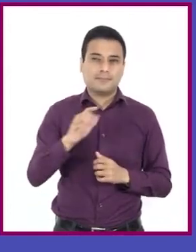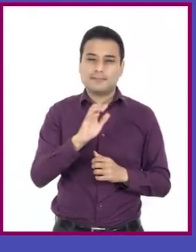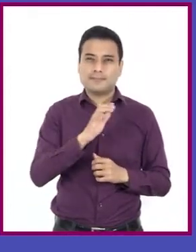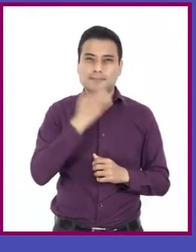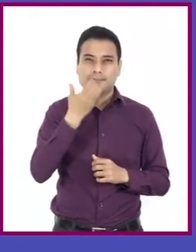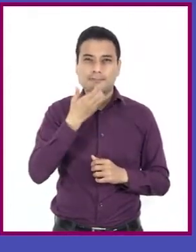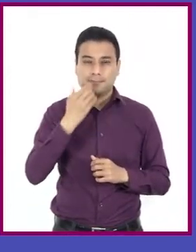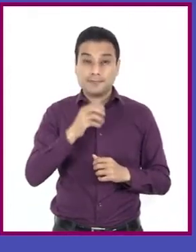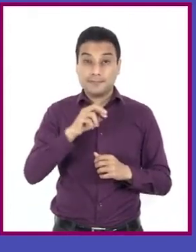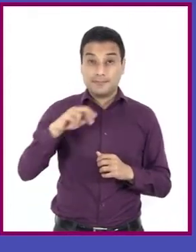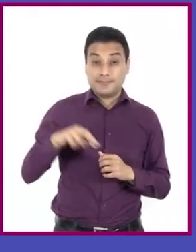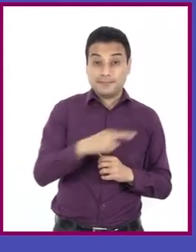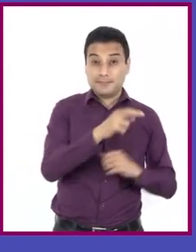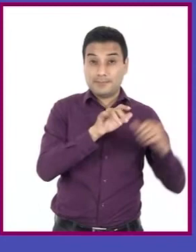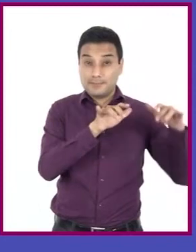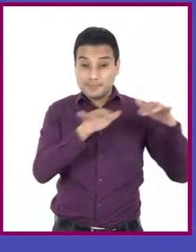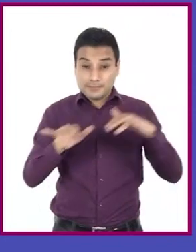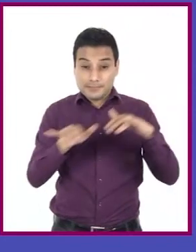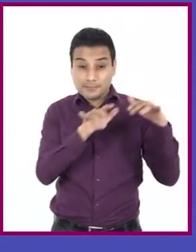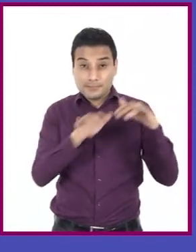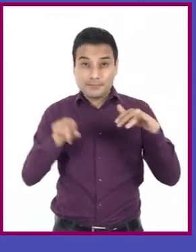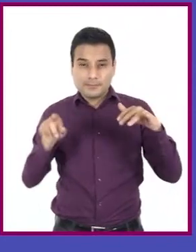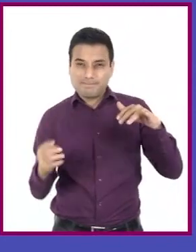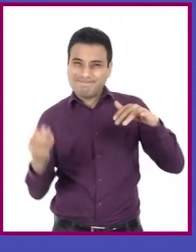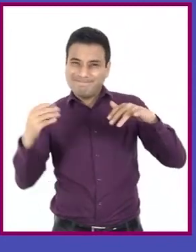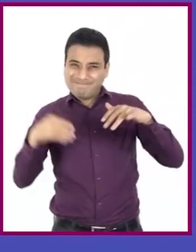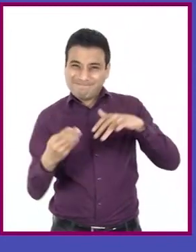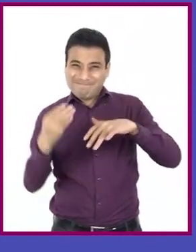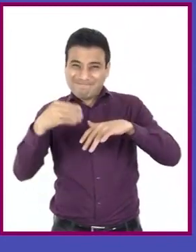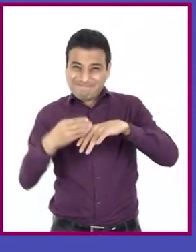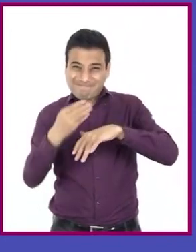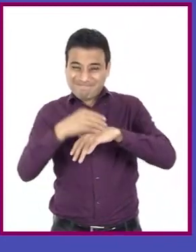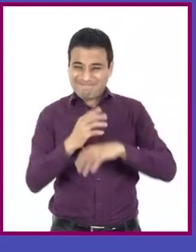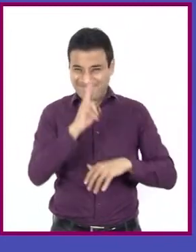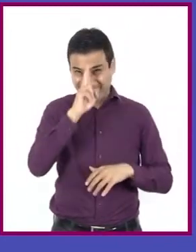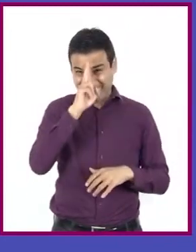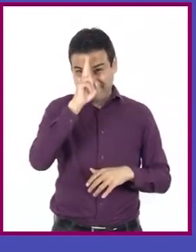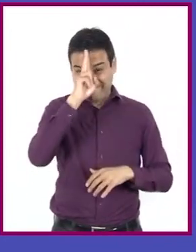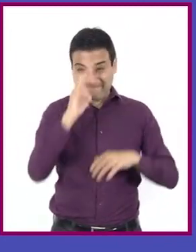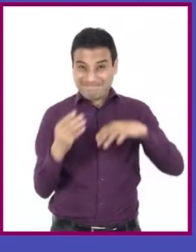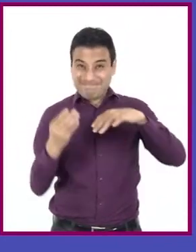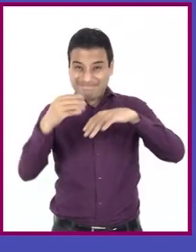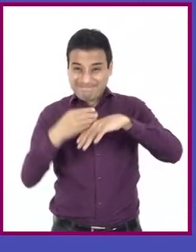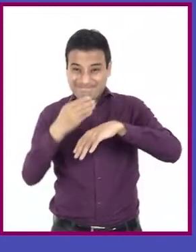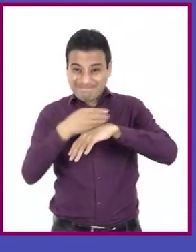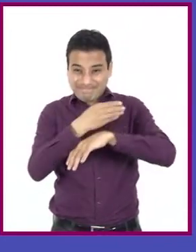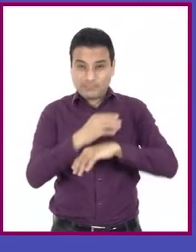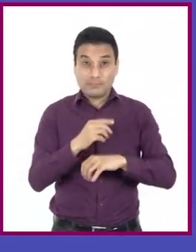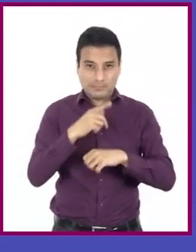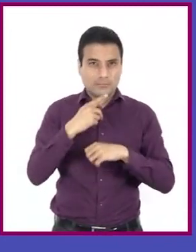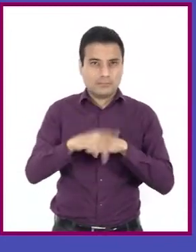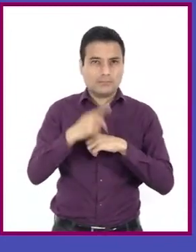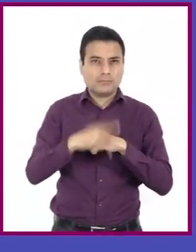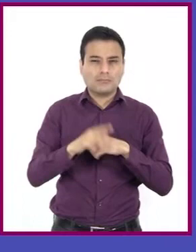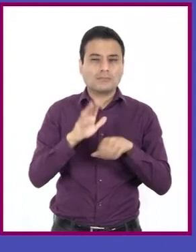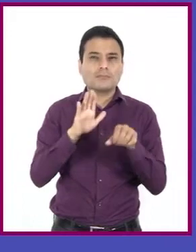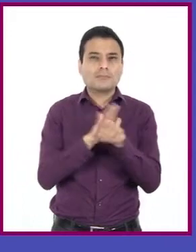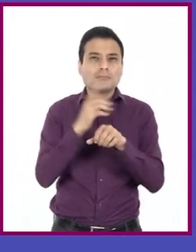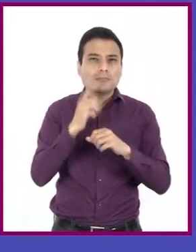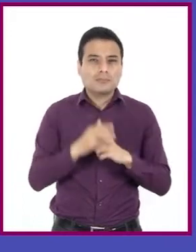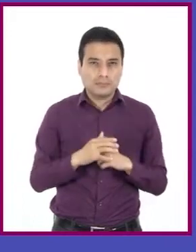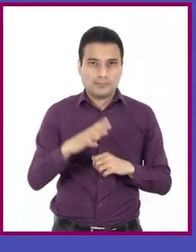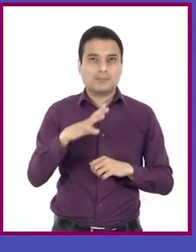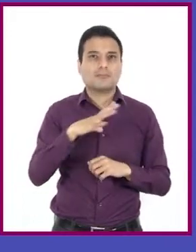huevecillos, así que la fuerza que debe emplear requiere un esfuerzo mayor y corre enorme peligro porque en ese camino los